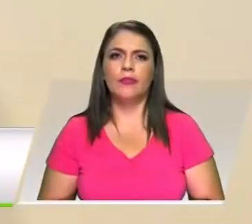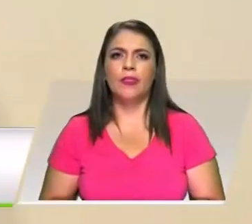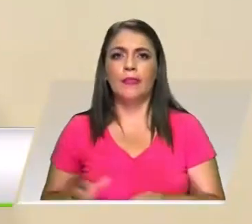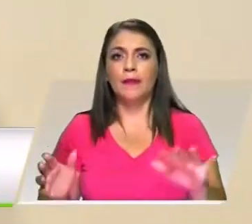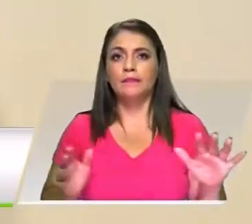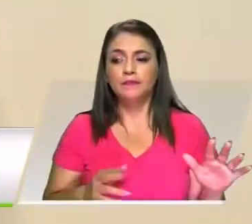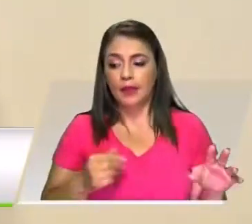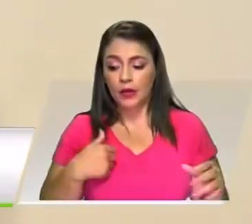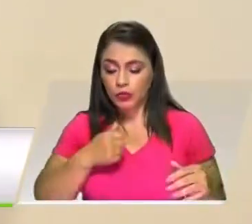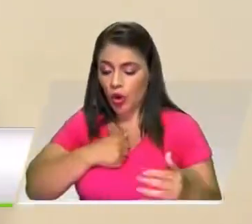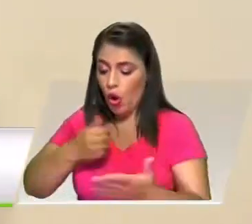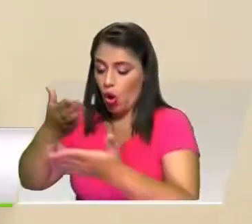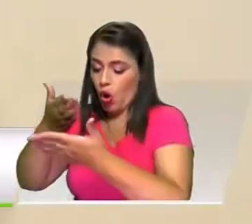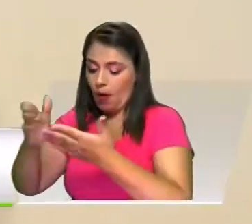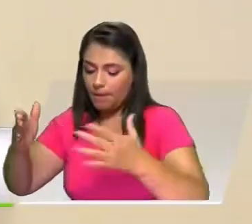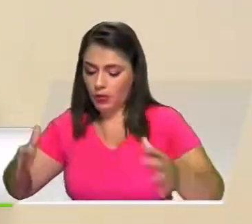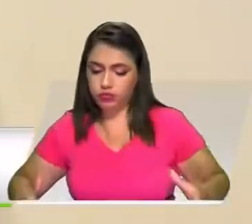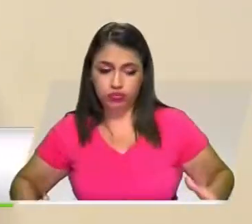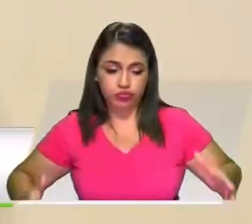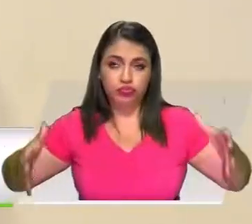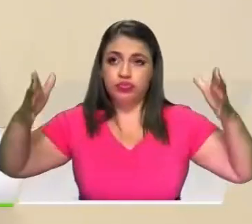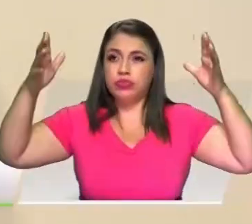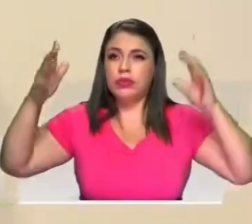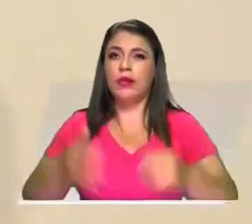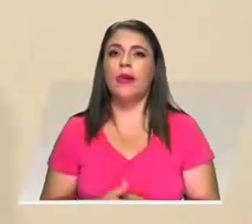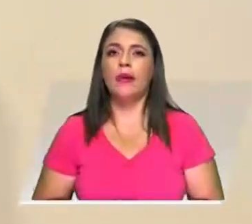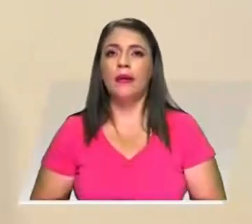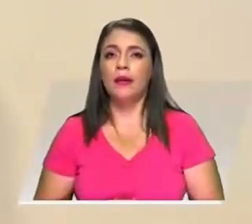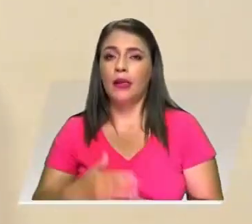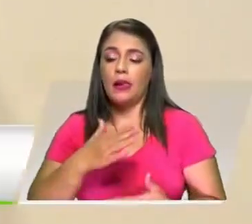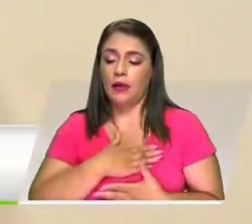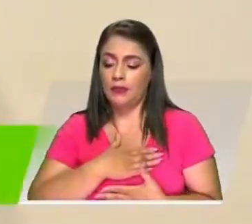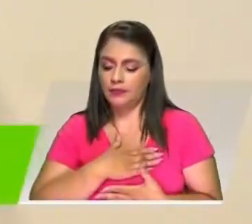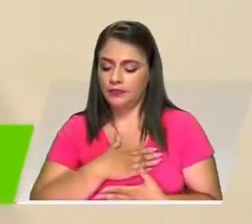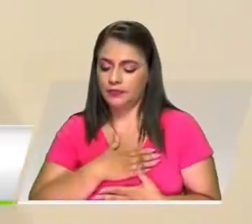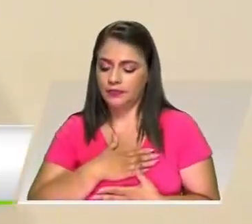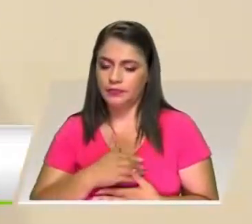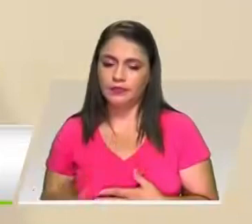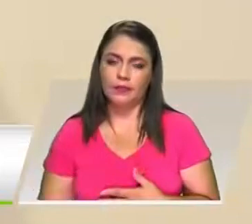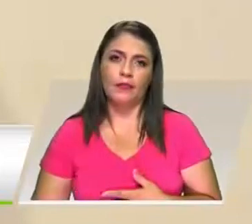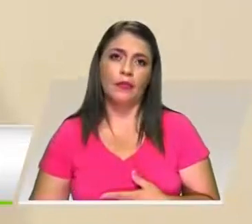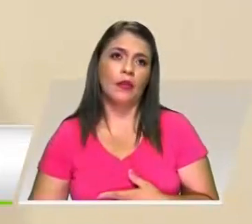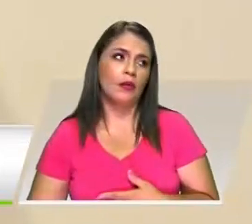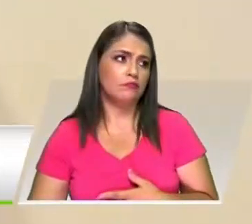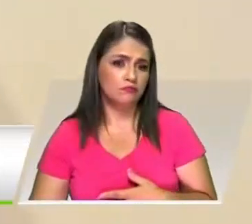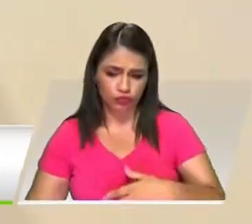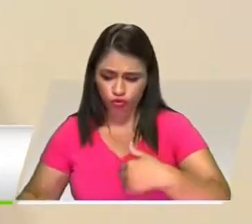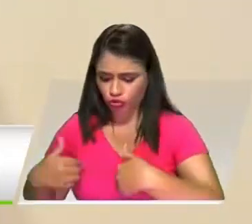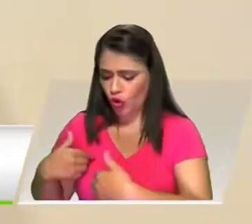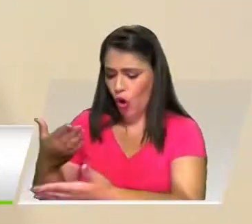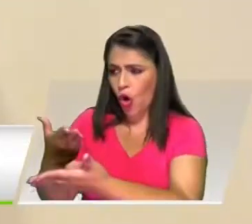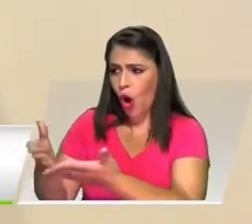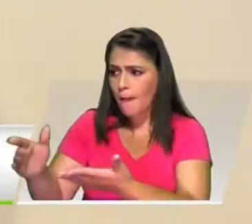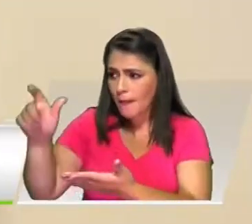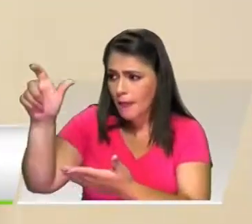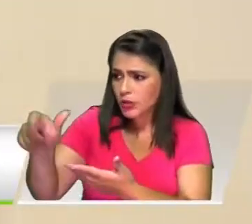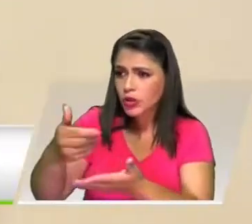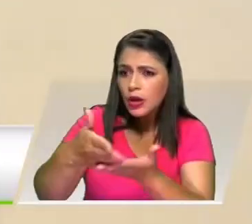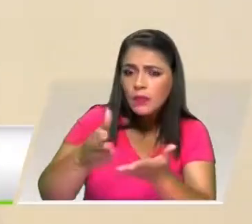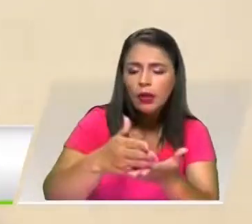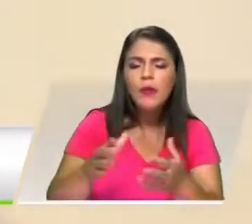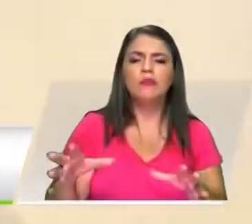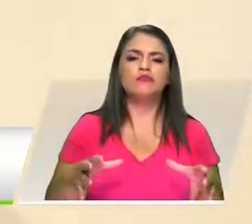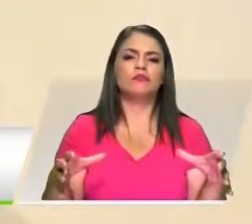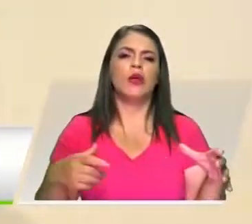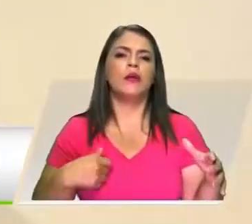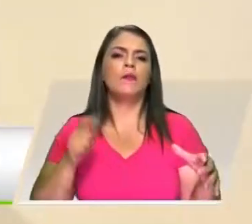inmobiliaria, ese comprador y sus futuros adquirentes tendrán una